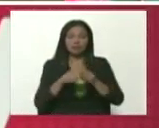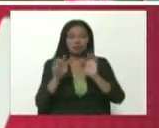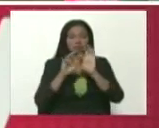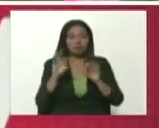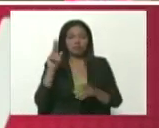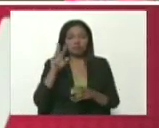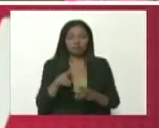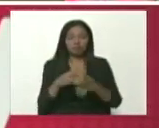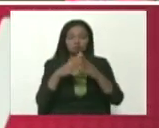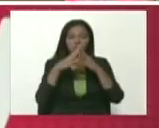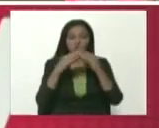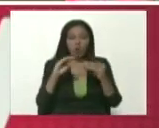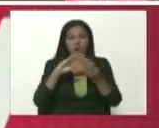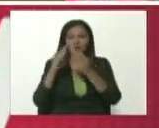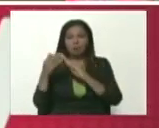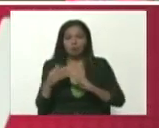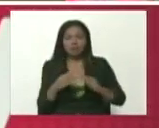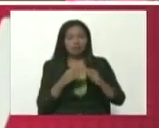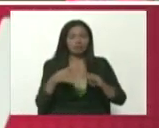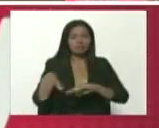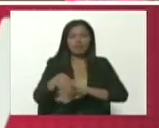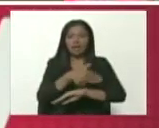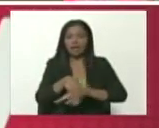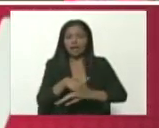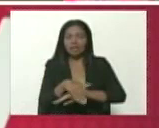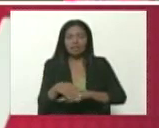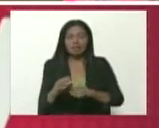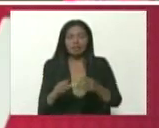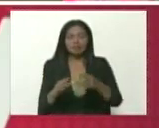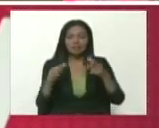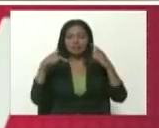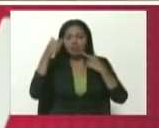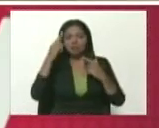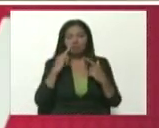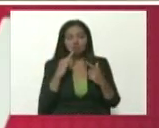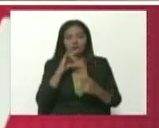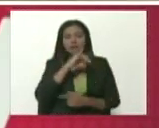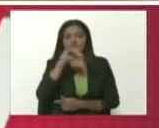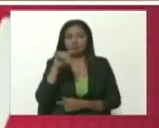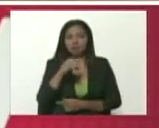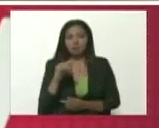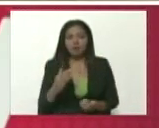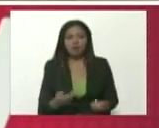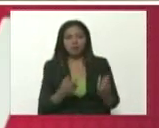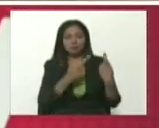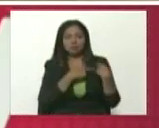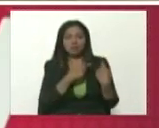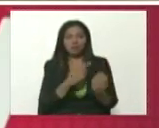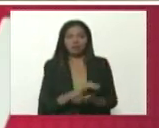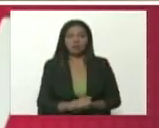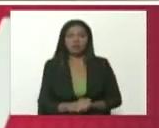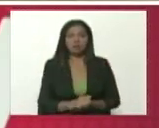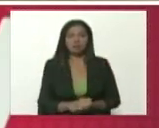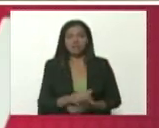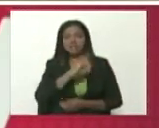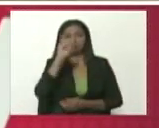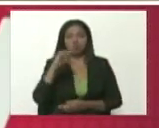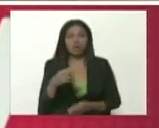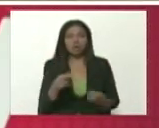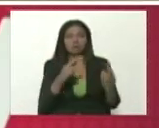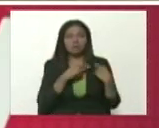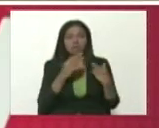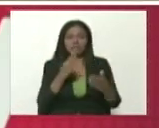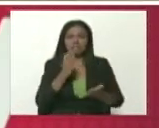todas las comunidades, de todas las calles, de todas las UVC. El Zulia a la carga, el Zulia a la batalla y el